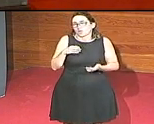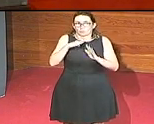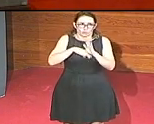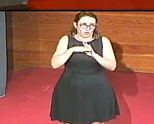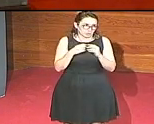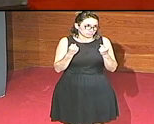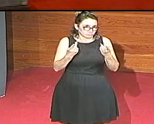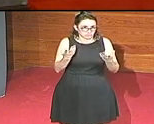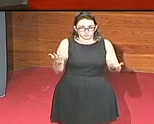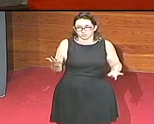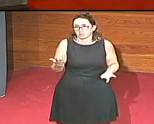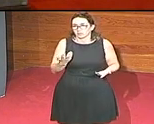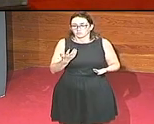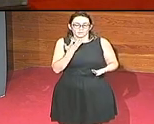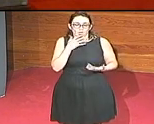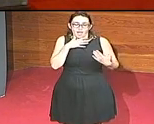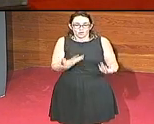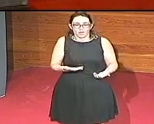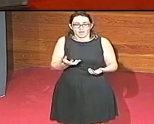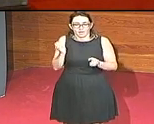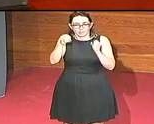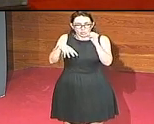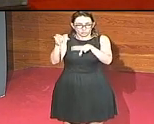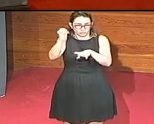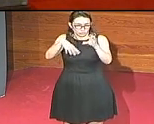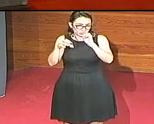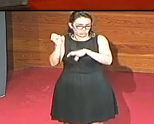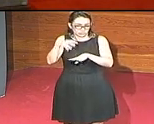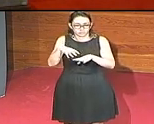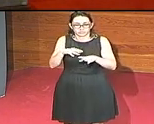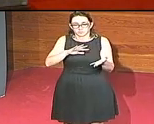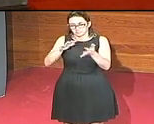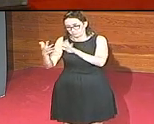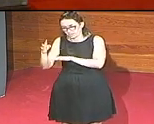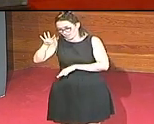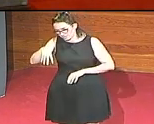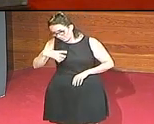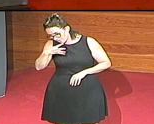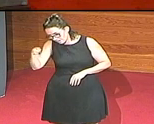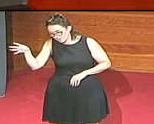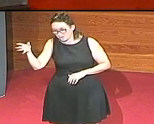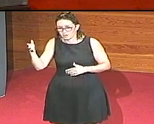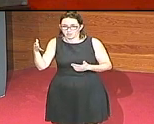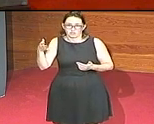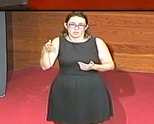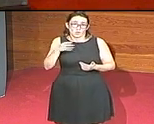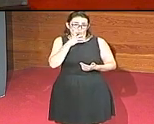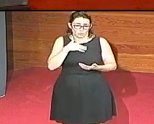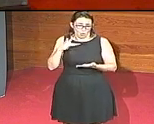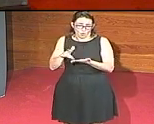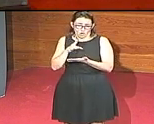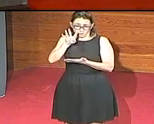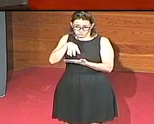luego por ejemplo ahora para para bases de datos para limpiar bases de datos pasarlo al excel que utilizamos muchas hojas de cálculo